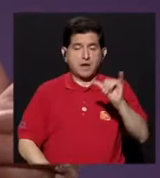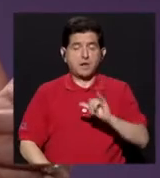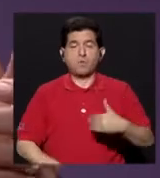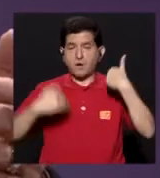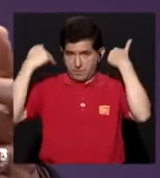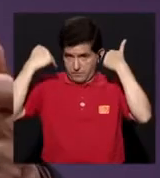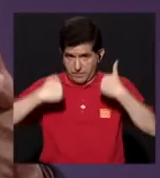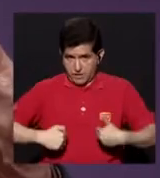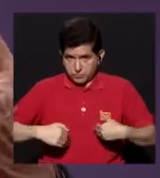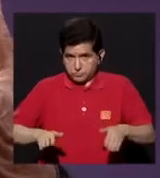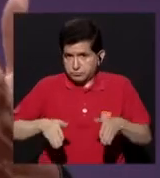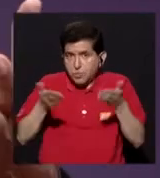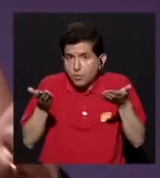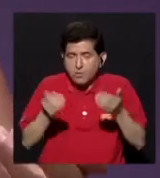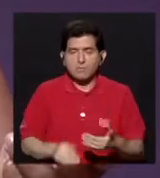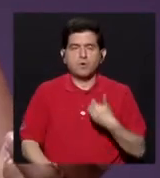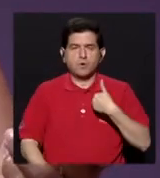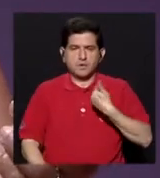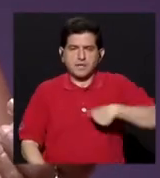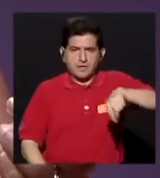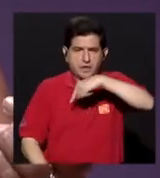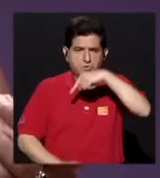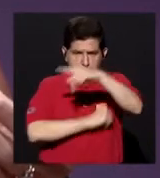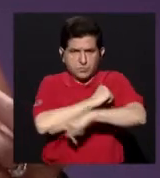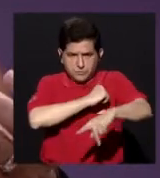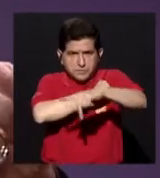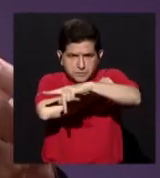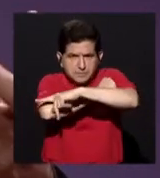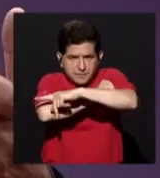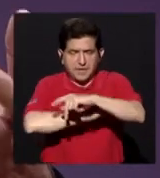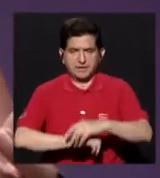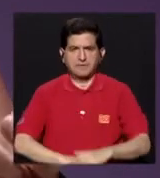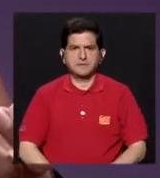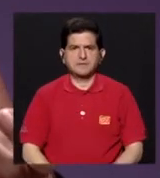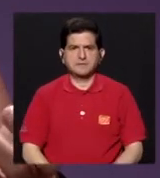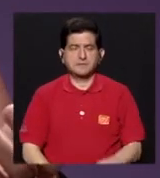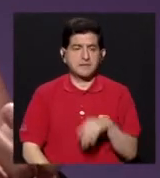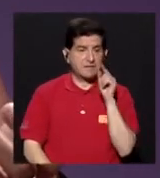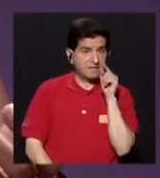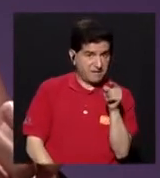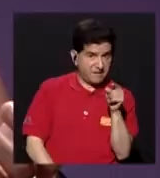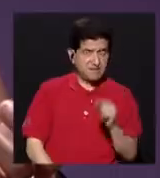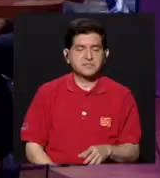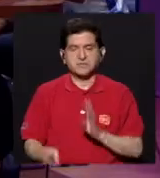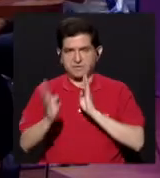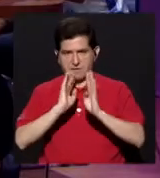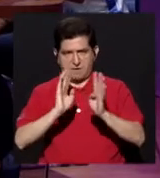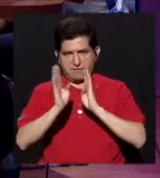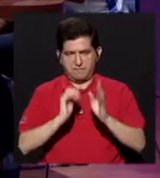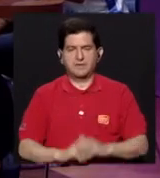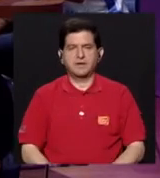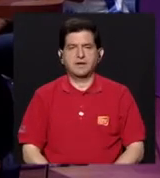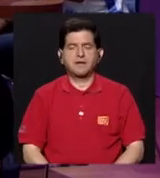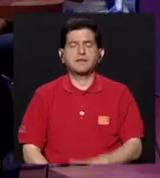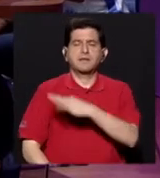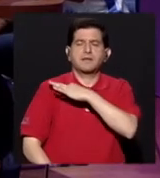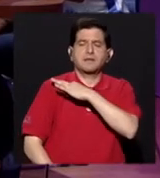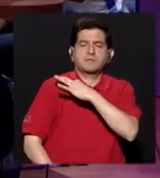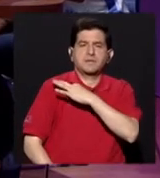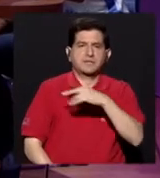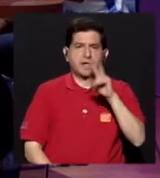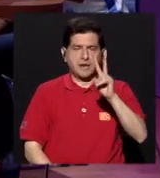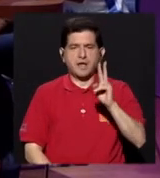humanos? Tenemos todavía en nuestro país, de eso vamos a conversar hoy, y para ello hemos invitado a